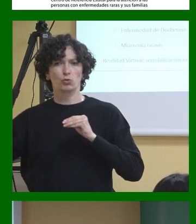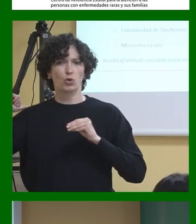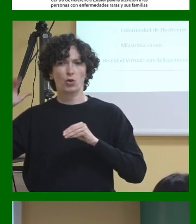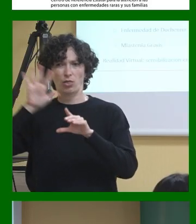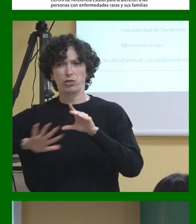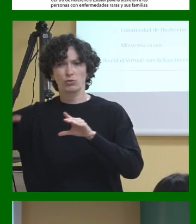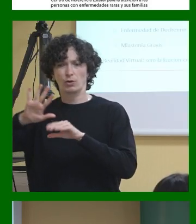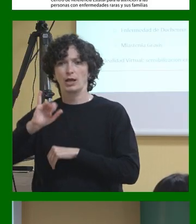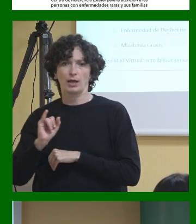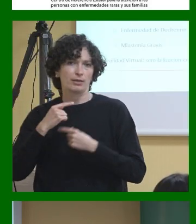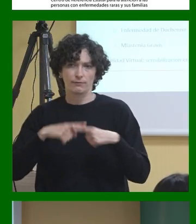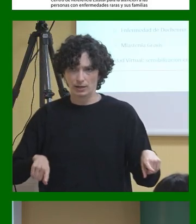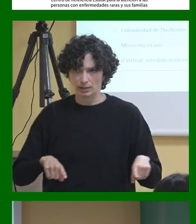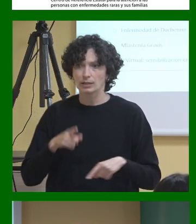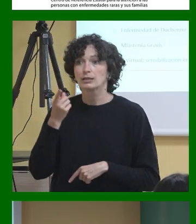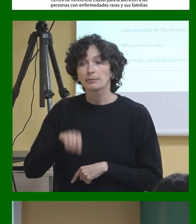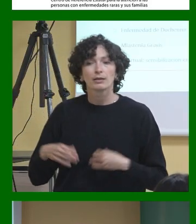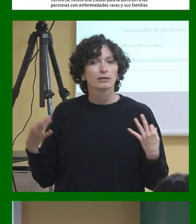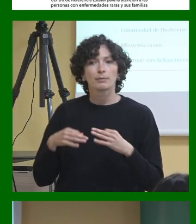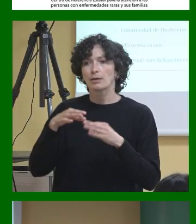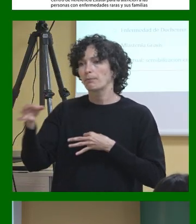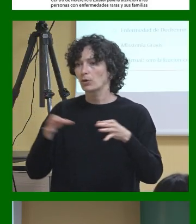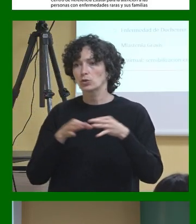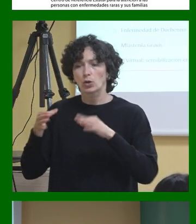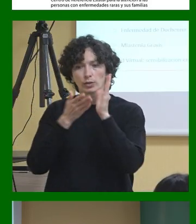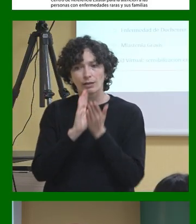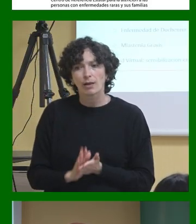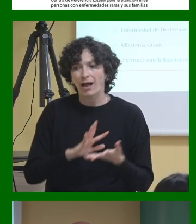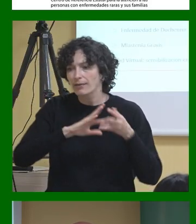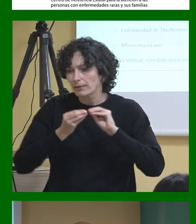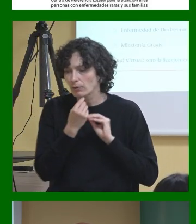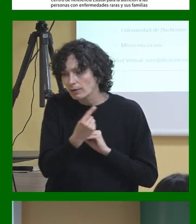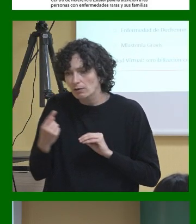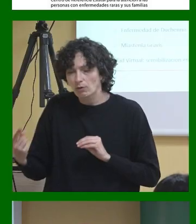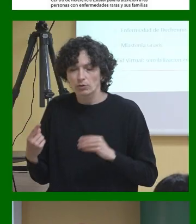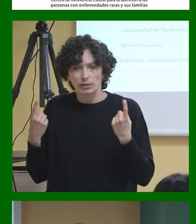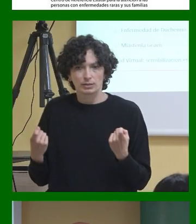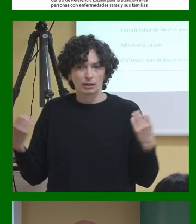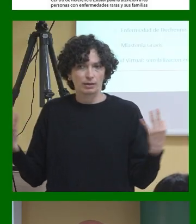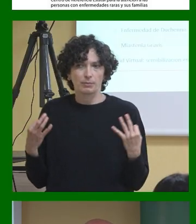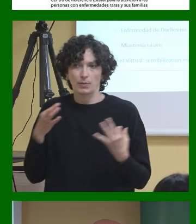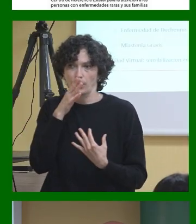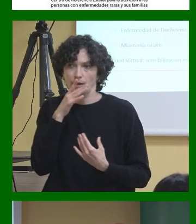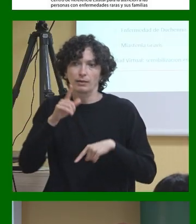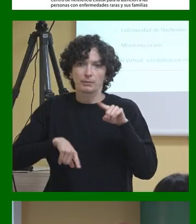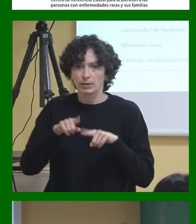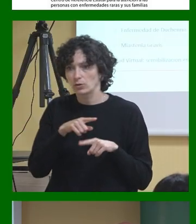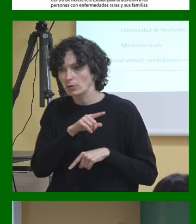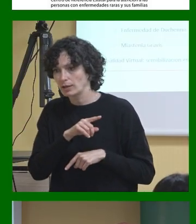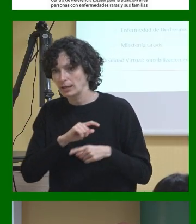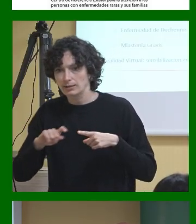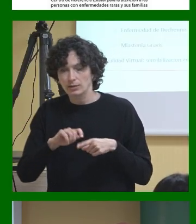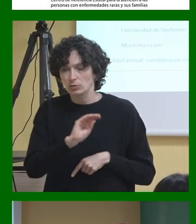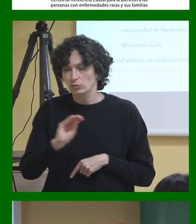Hay que crear protocolos de intervención ad hoc específicos, teniendo en cuenta las particularidades, repito, de algunas enfermedades, y introducimos una cosa